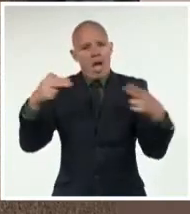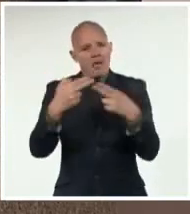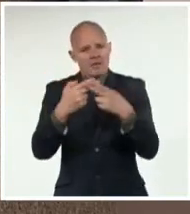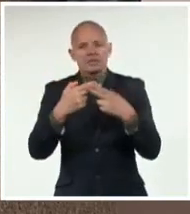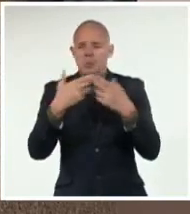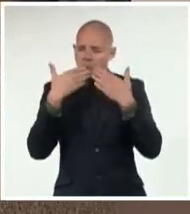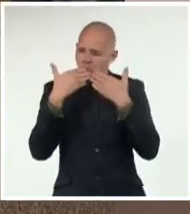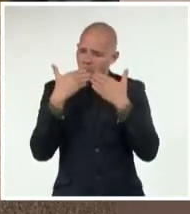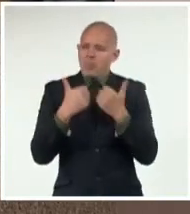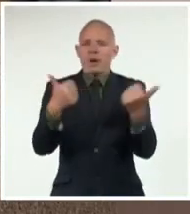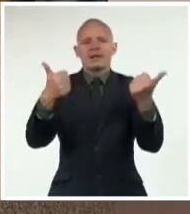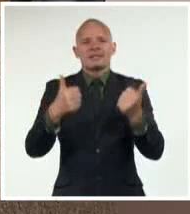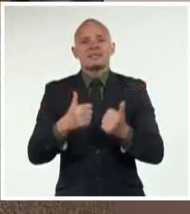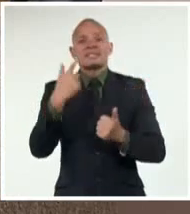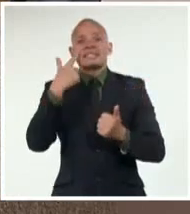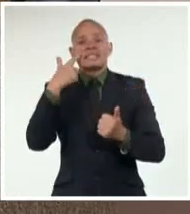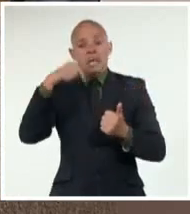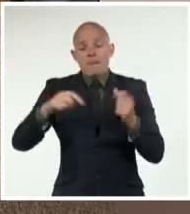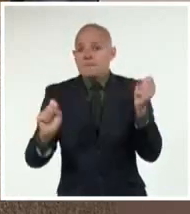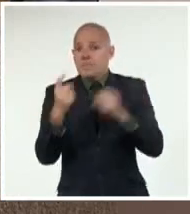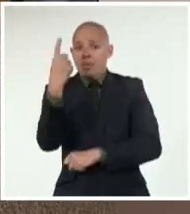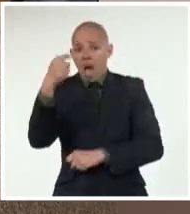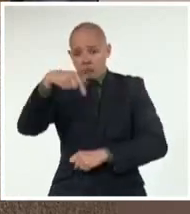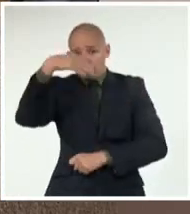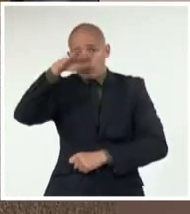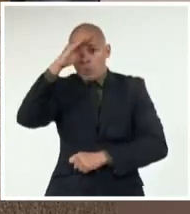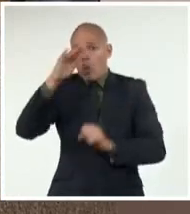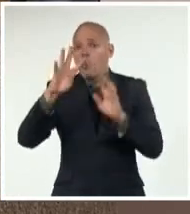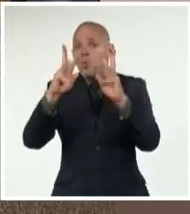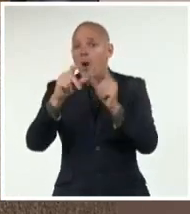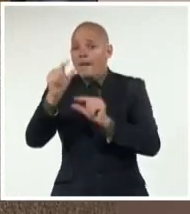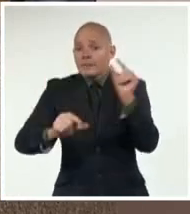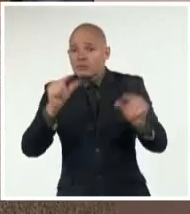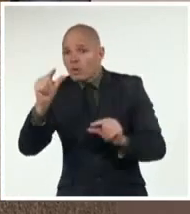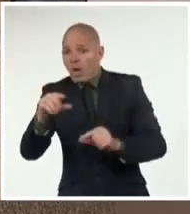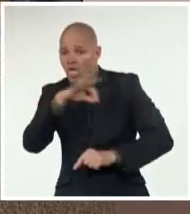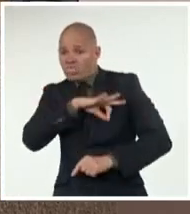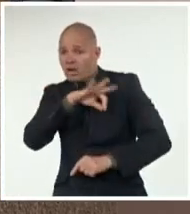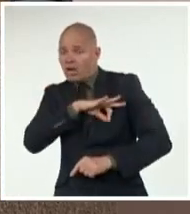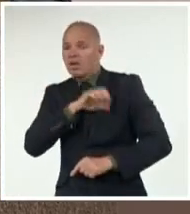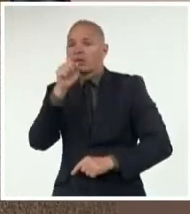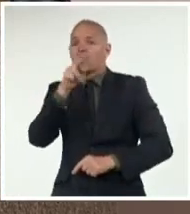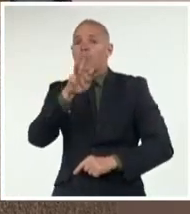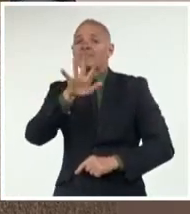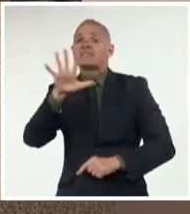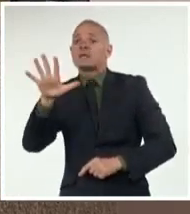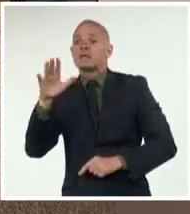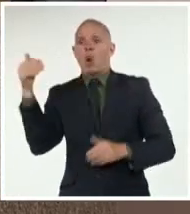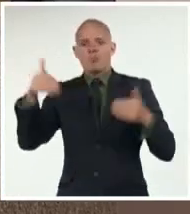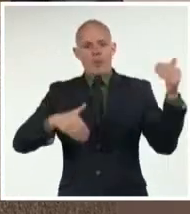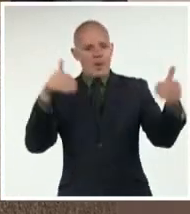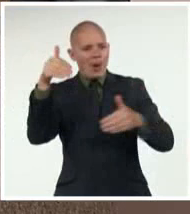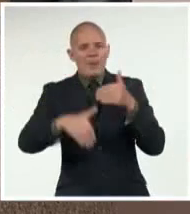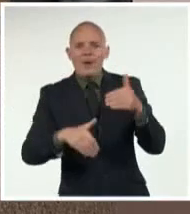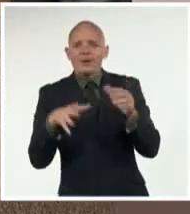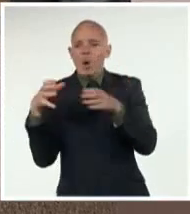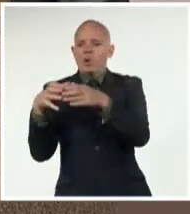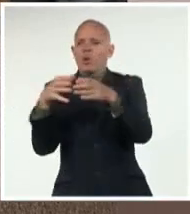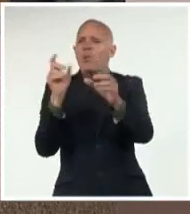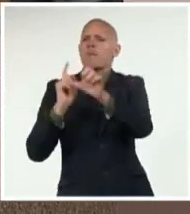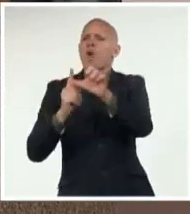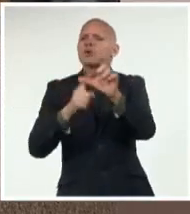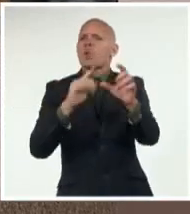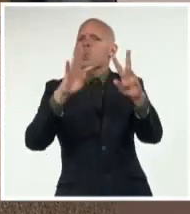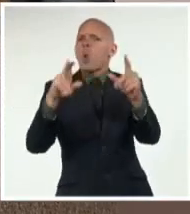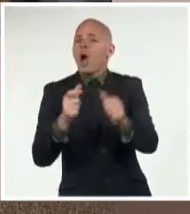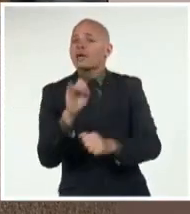ha reunido por primera vez en Cuba a 145 delegados de 77 partidos de filiación